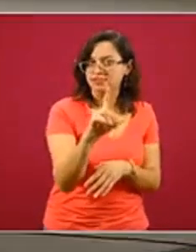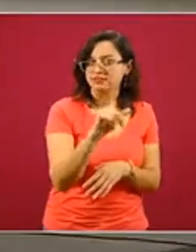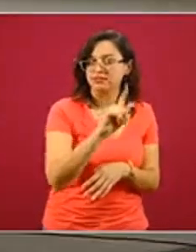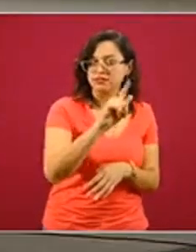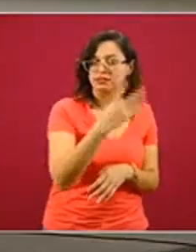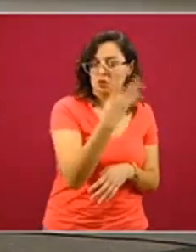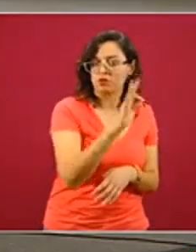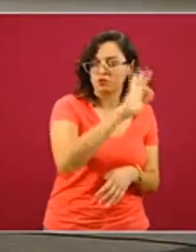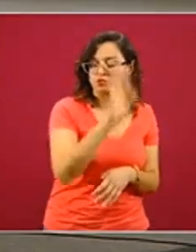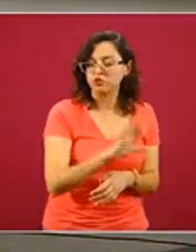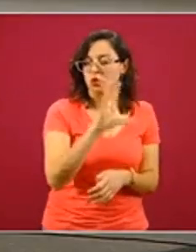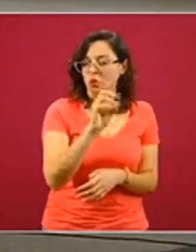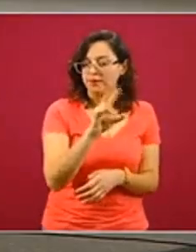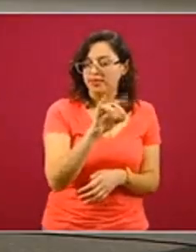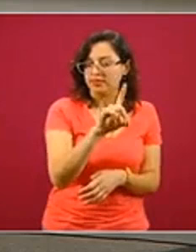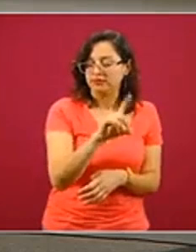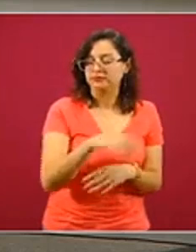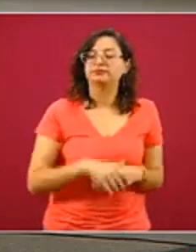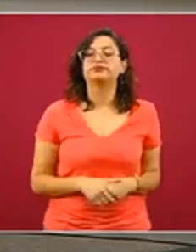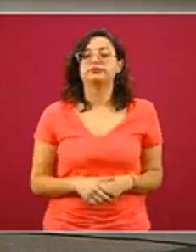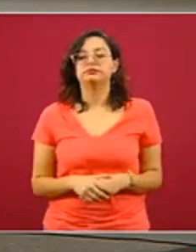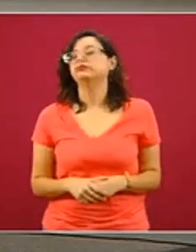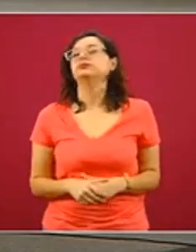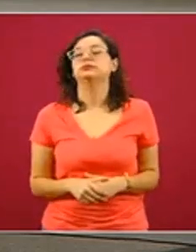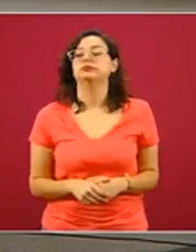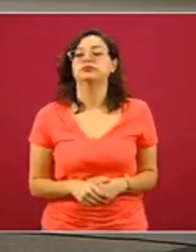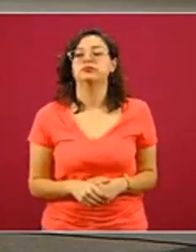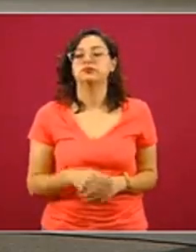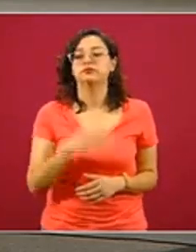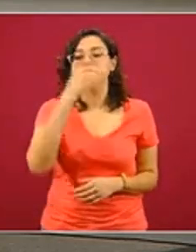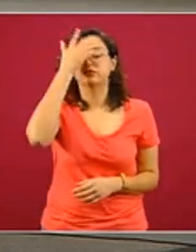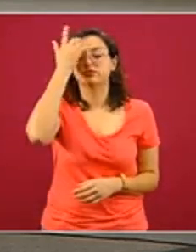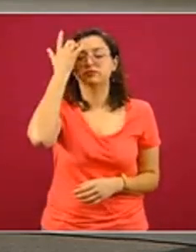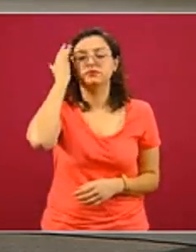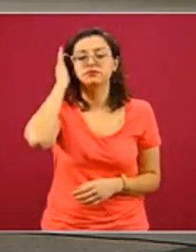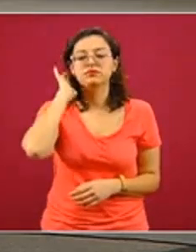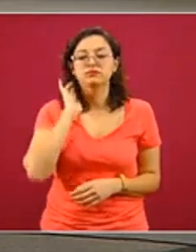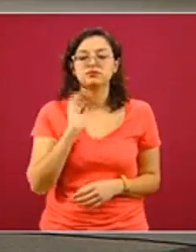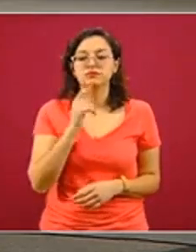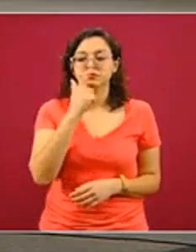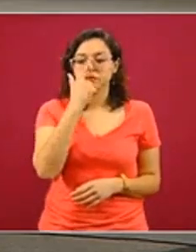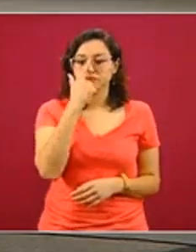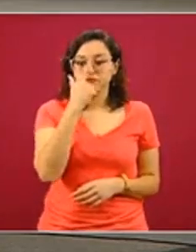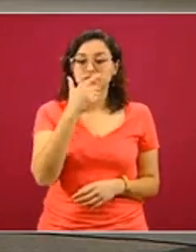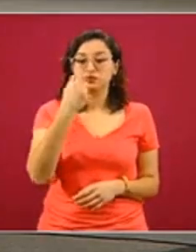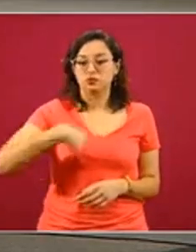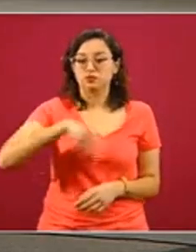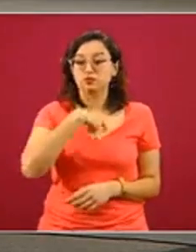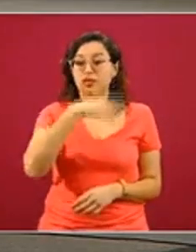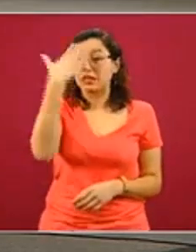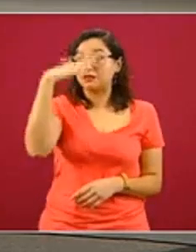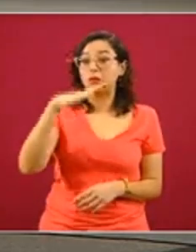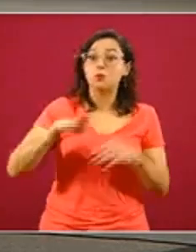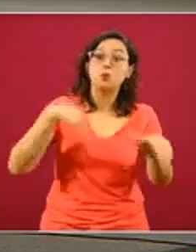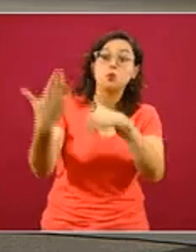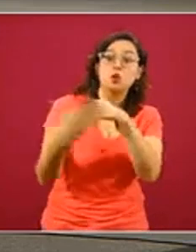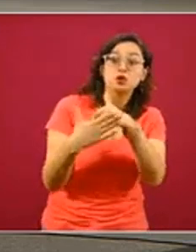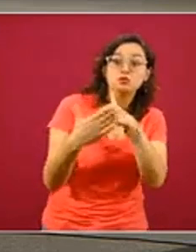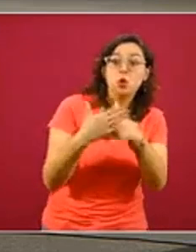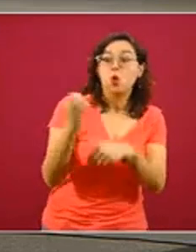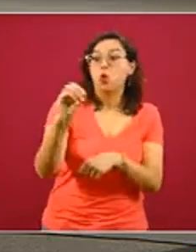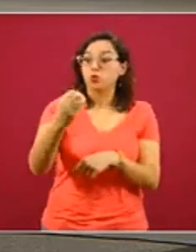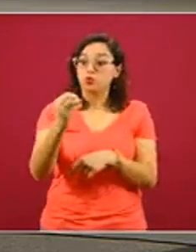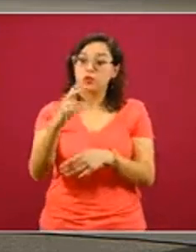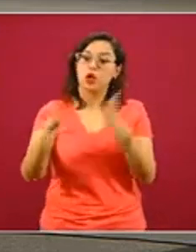SARS-CoV-2. Sabemos que es muy probable que en octubre haya una segunda oleada, un segundo